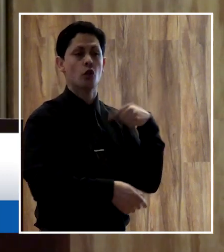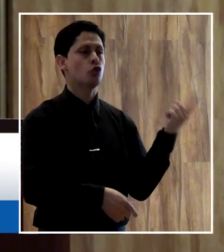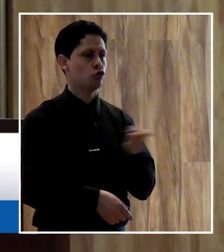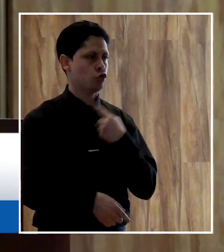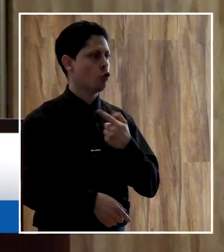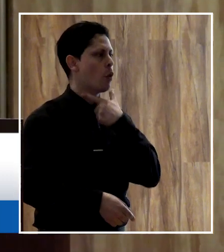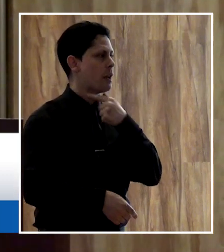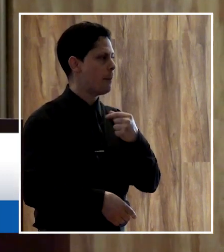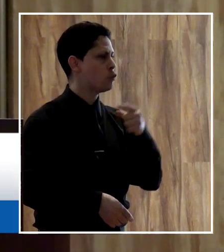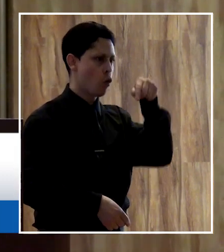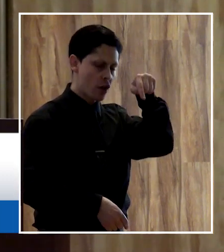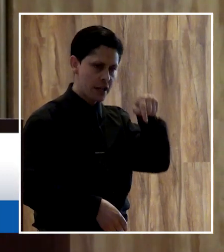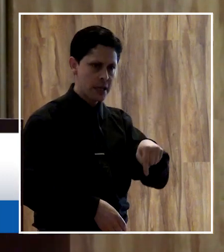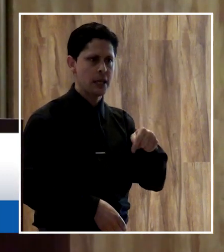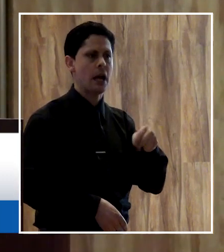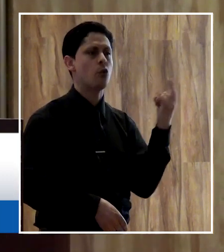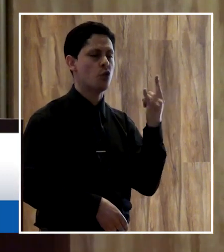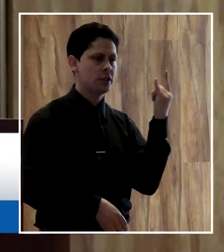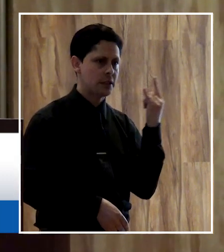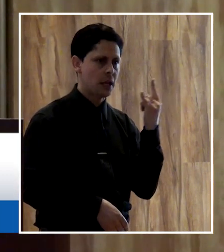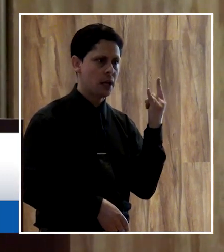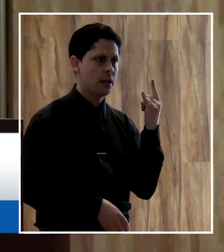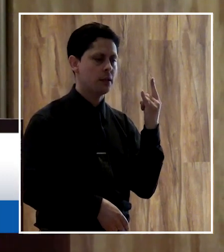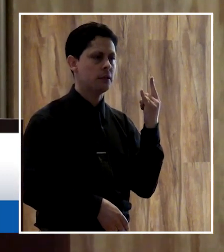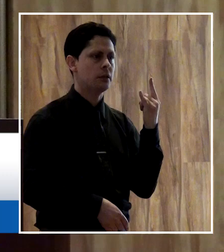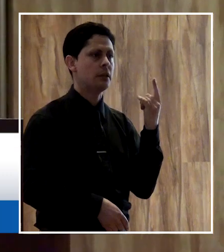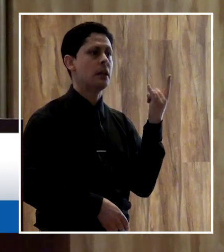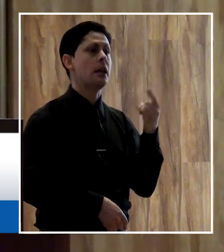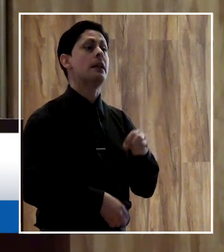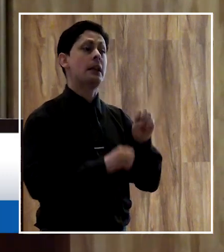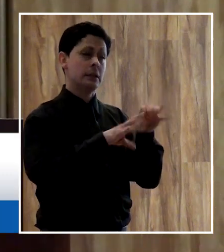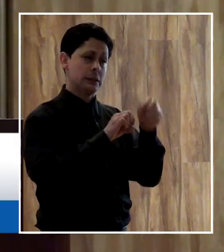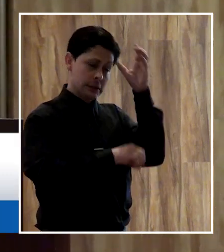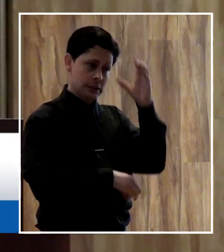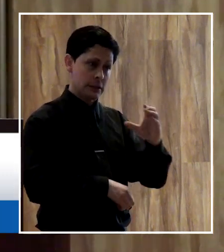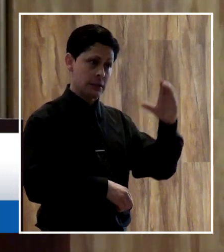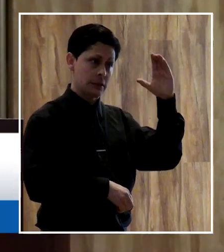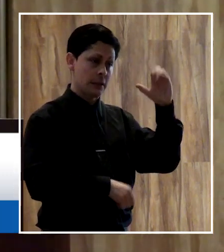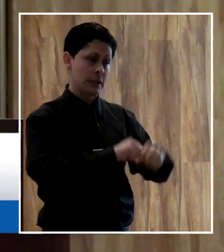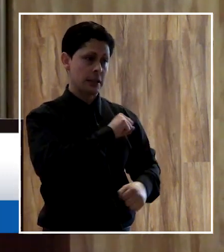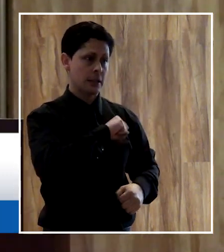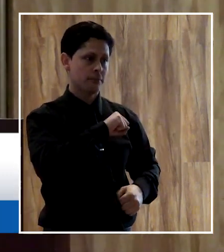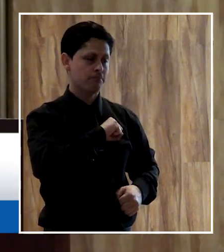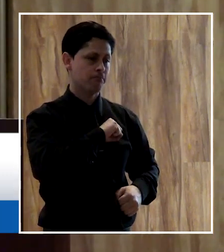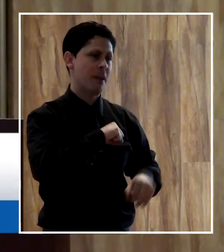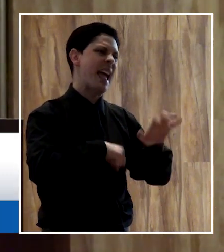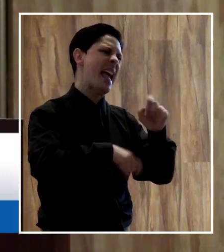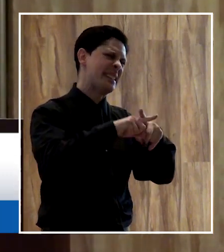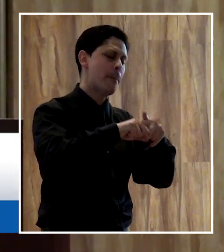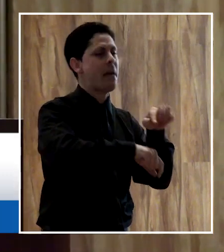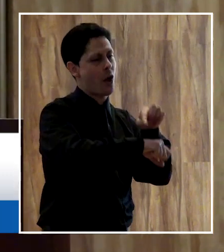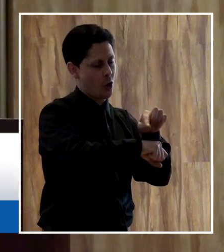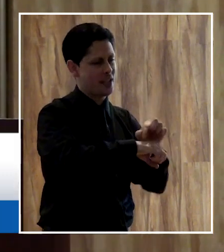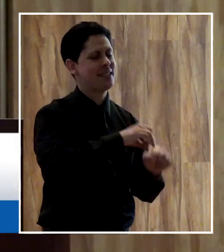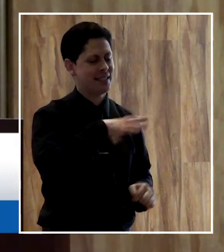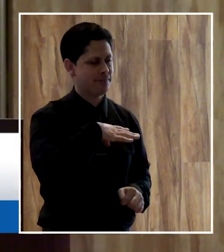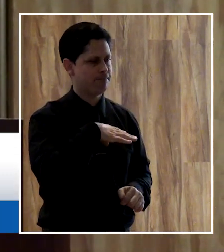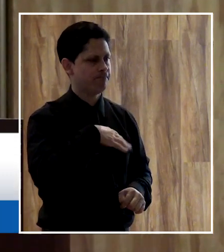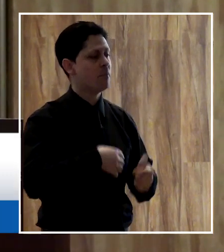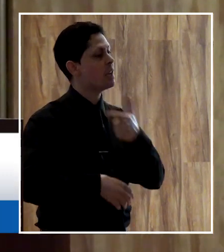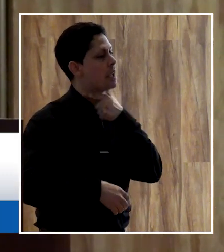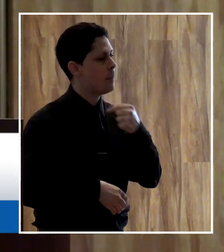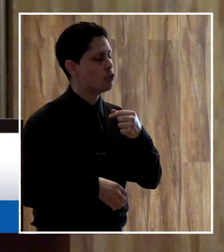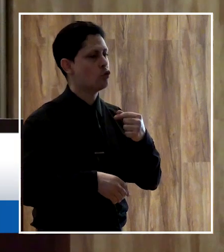hoy, como Universidad Metropolitana de Ciencias de la Educación, el Pedagógico de Chile,